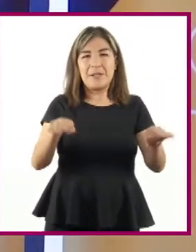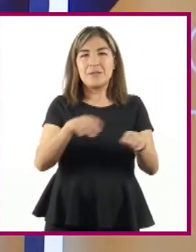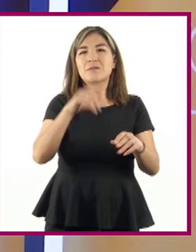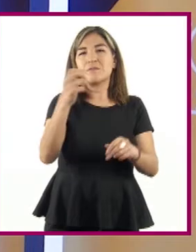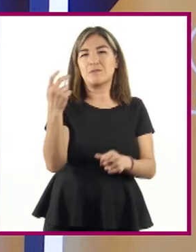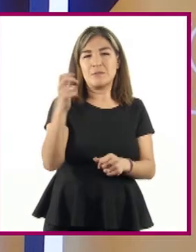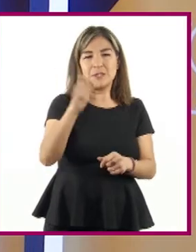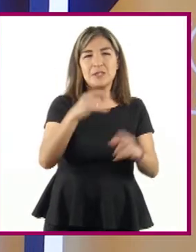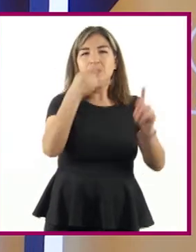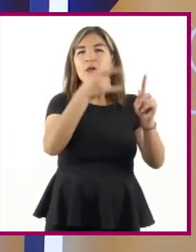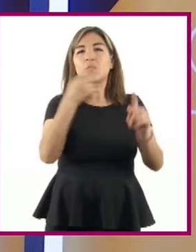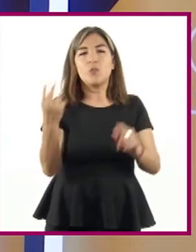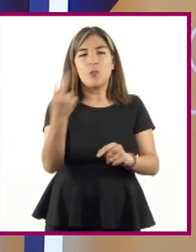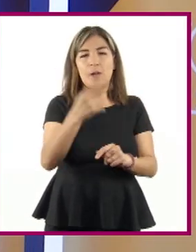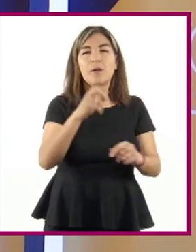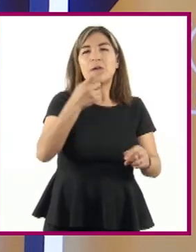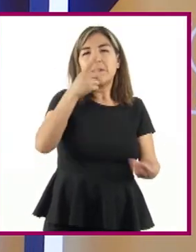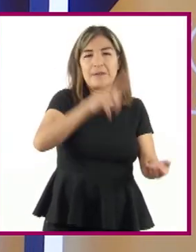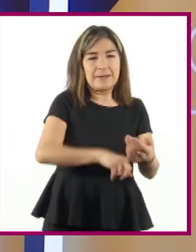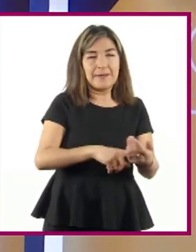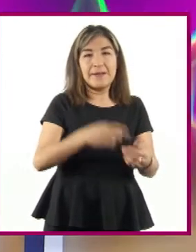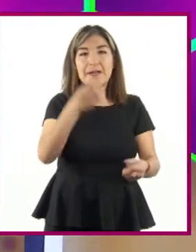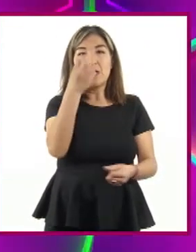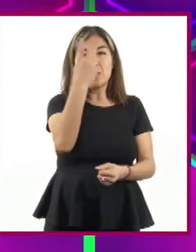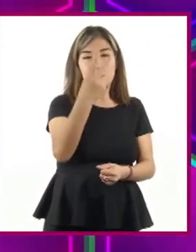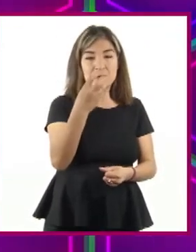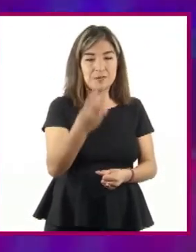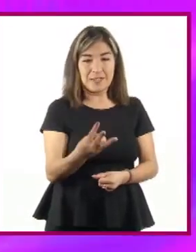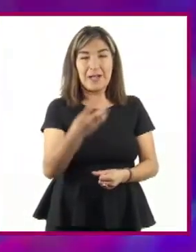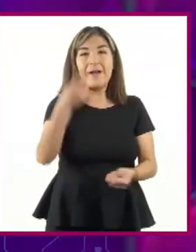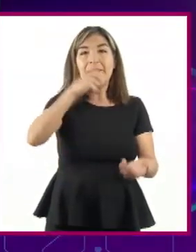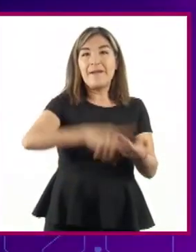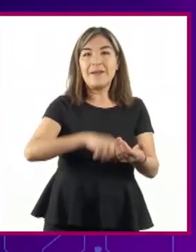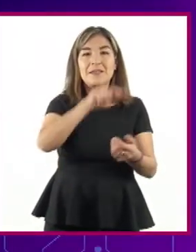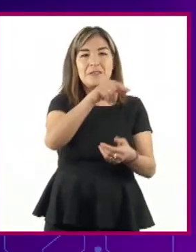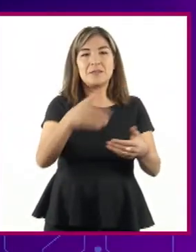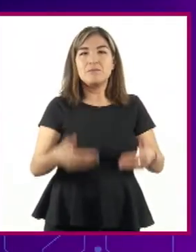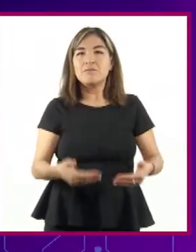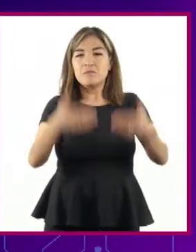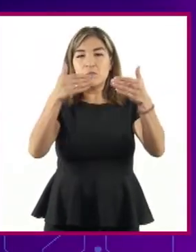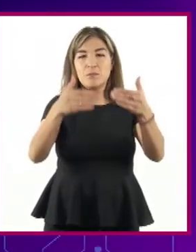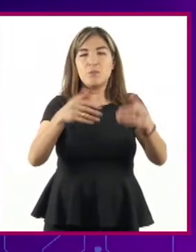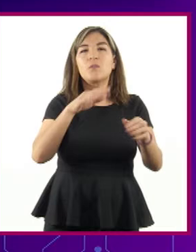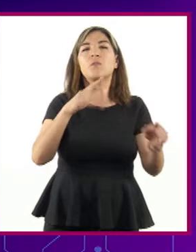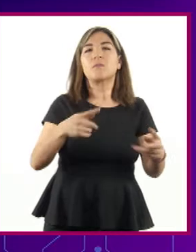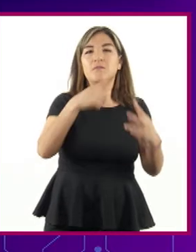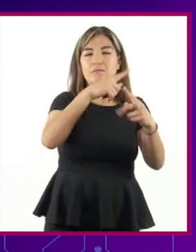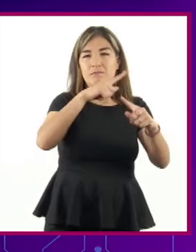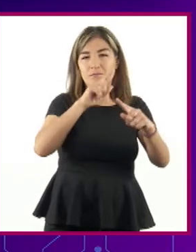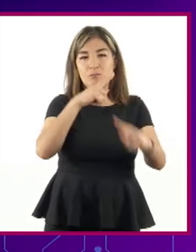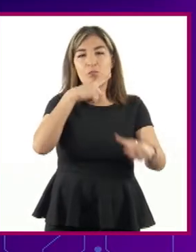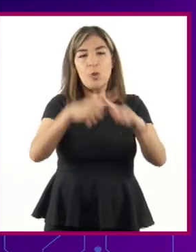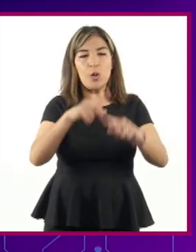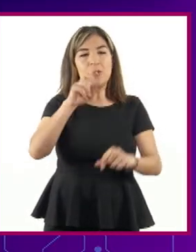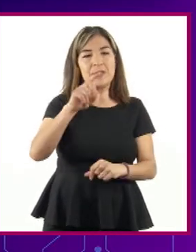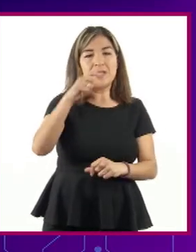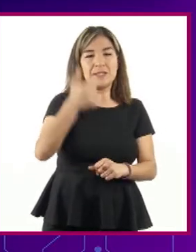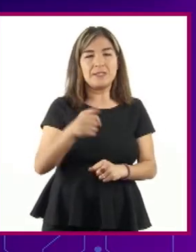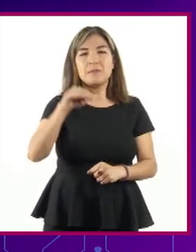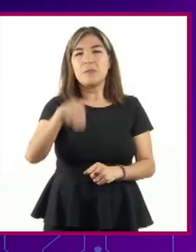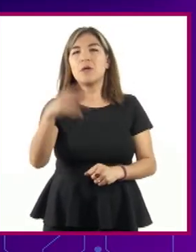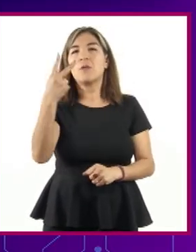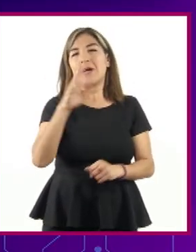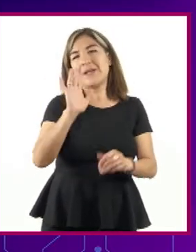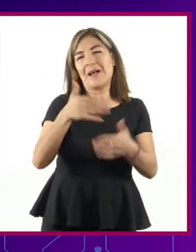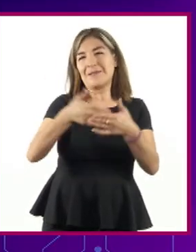pintura. 2/3 que corresponden a la parte superior del muro por 36 metros cuadrados obtenidos